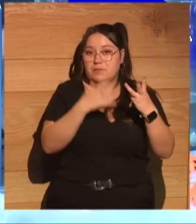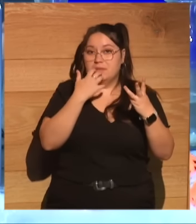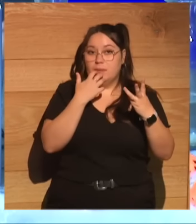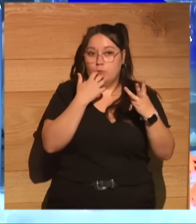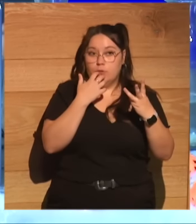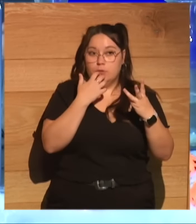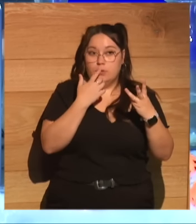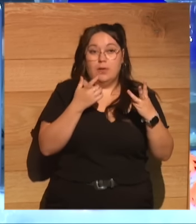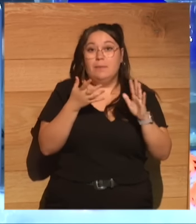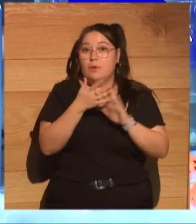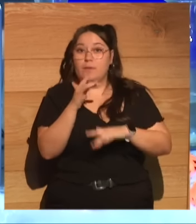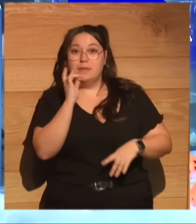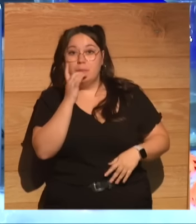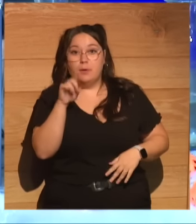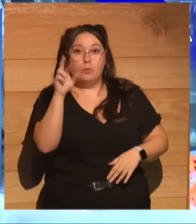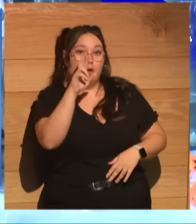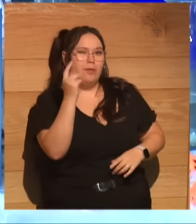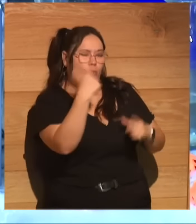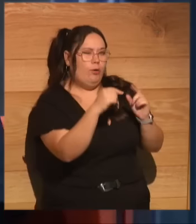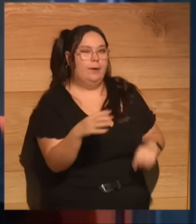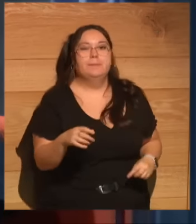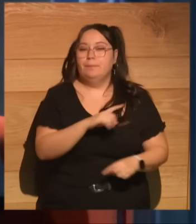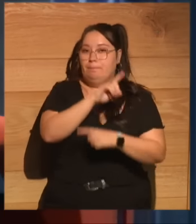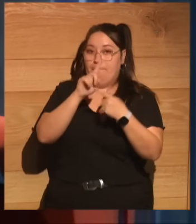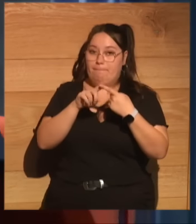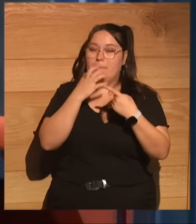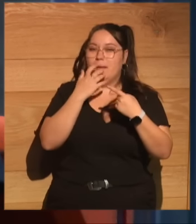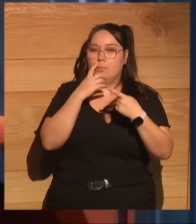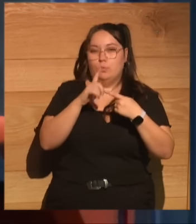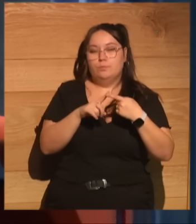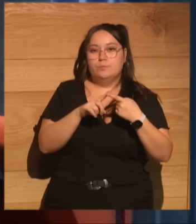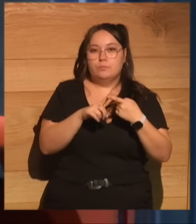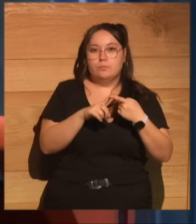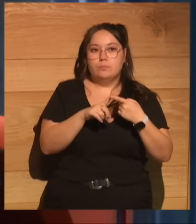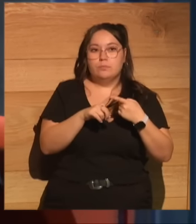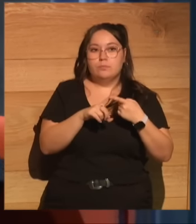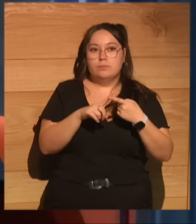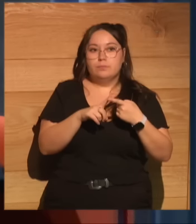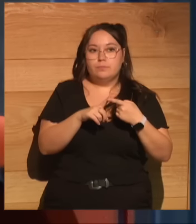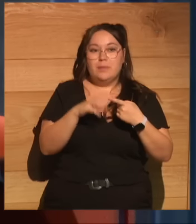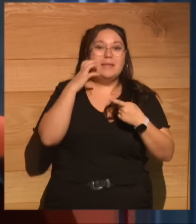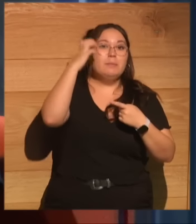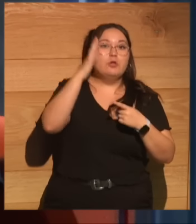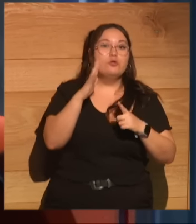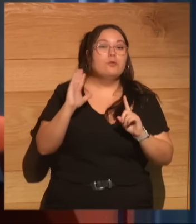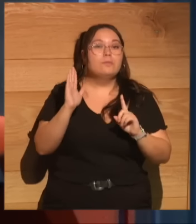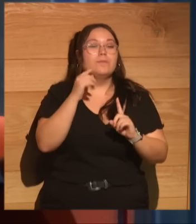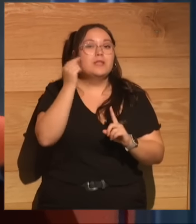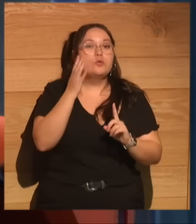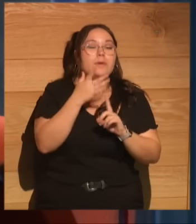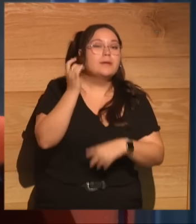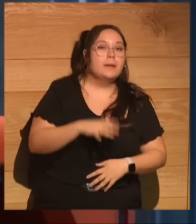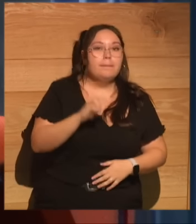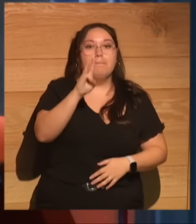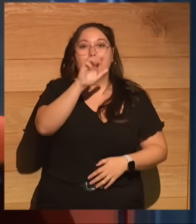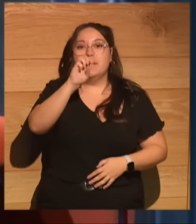La explicación va a estar mal, pero luego Rodrigo corrige. Adelante. El primer ejemplo de quién descubrió a Tim Burton es de Pee-wee